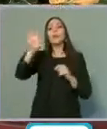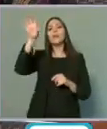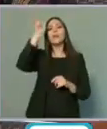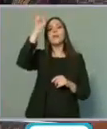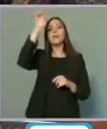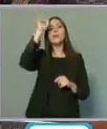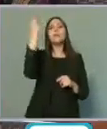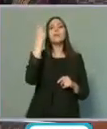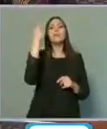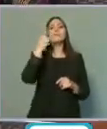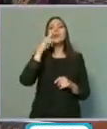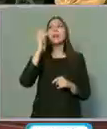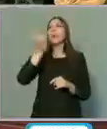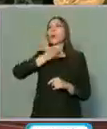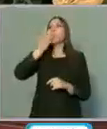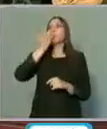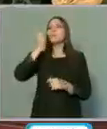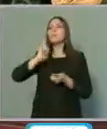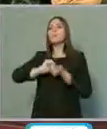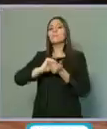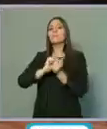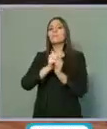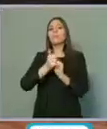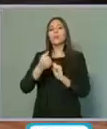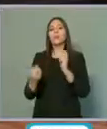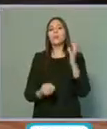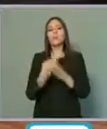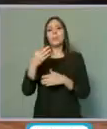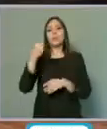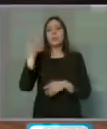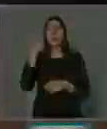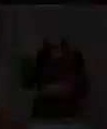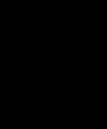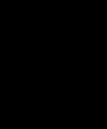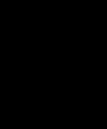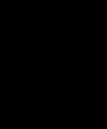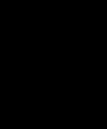tecnologías, pero pues Claro. no tampoco depender de ellas. Iván Martínez, muchísimas gracias.